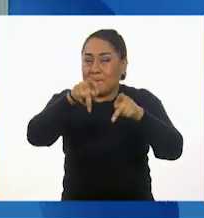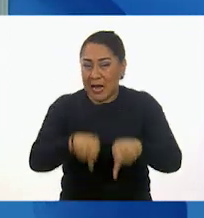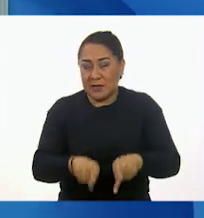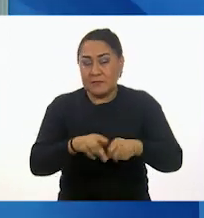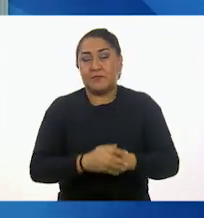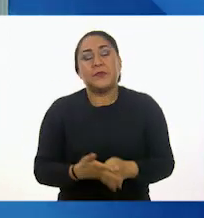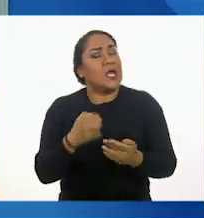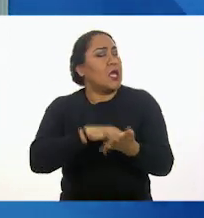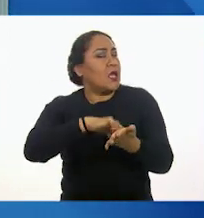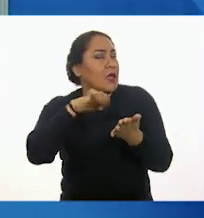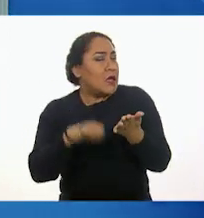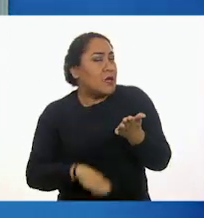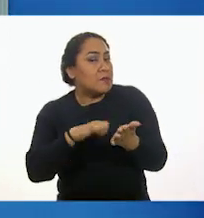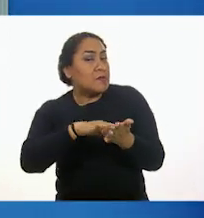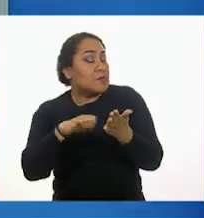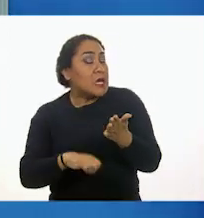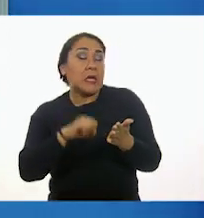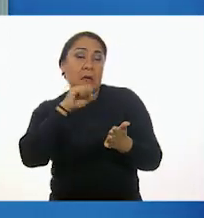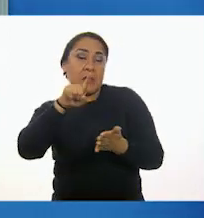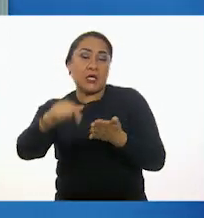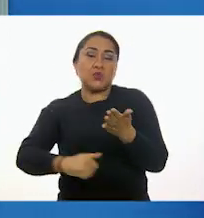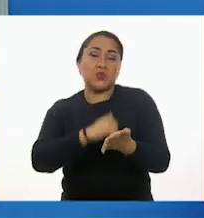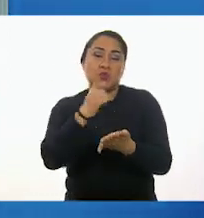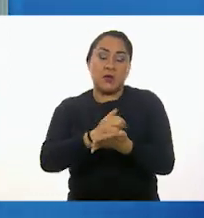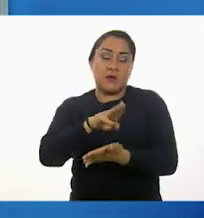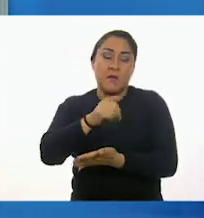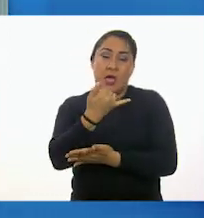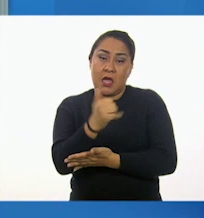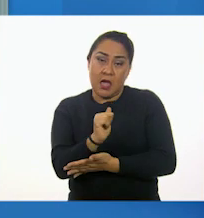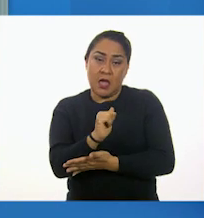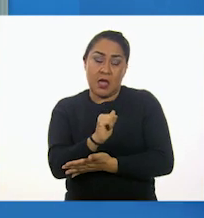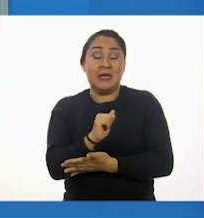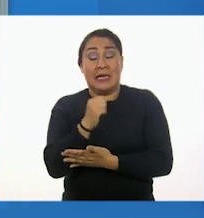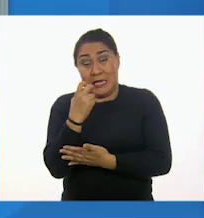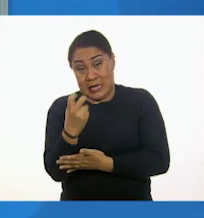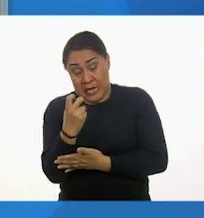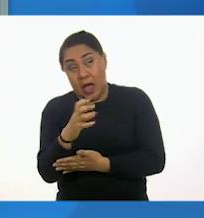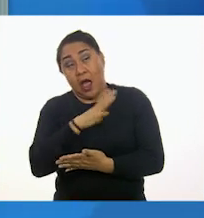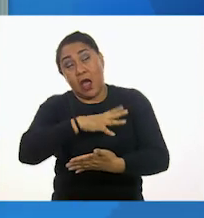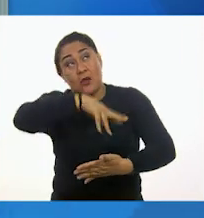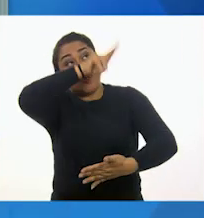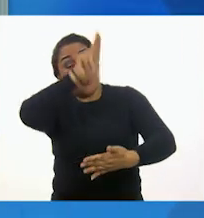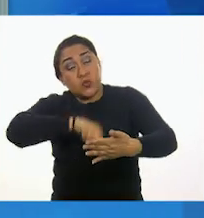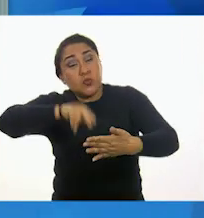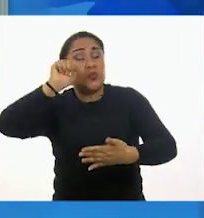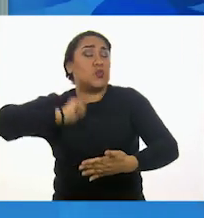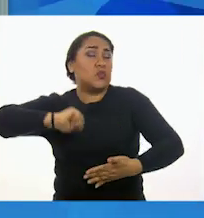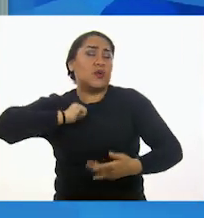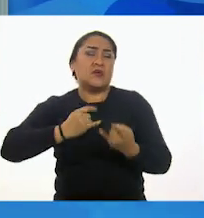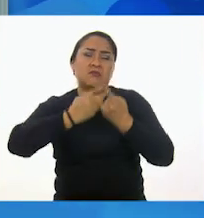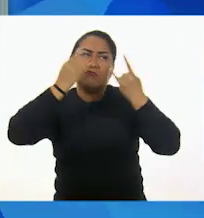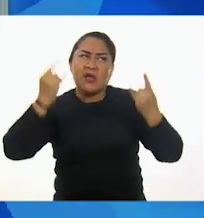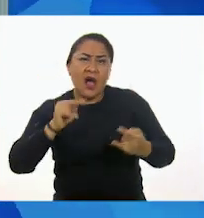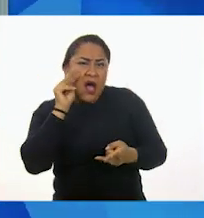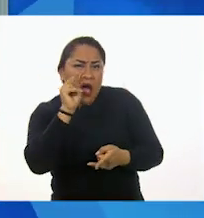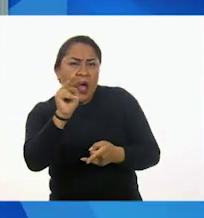Ejemplo de estos murales es el de la ciudad maya de Bonampak, donde hay murales históricos que narran las festividades por el